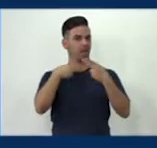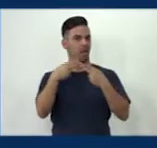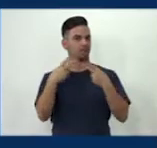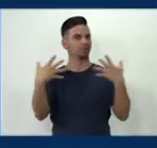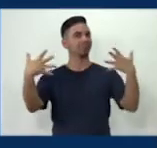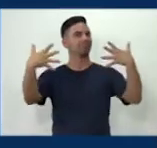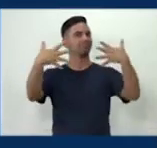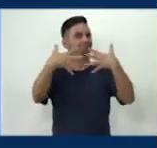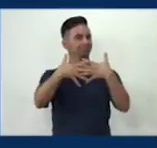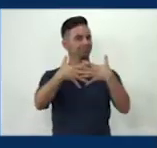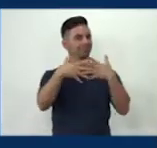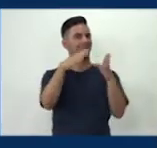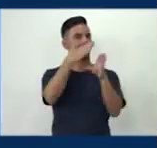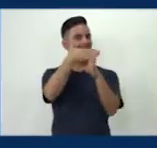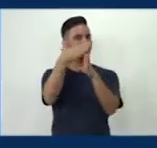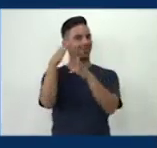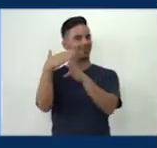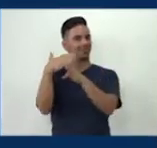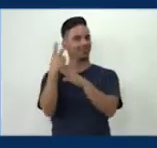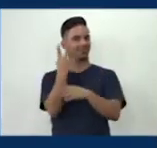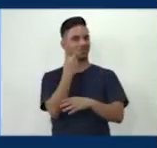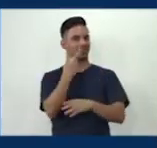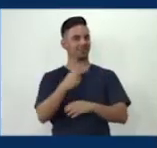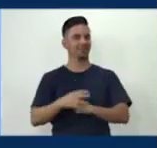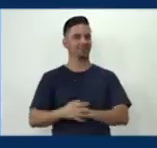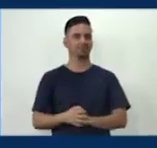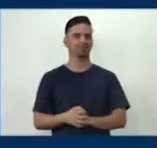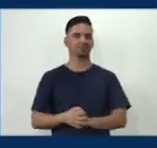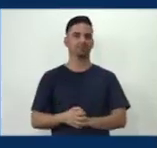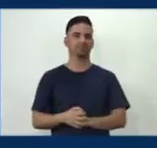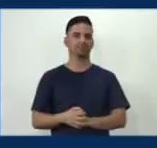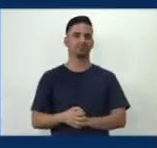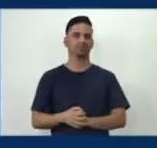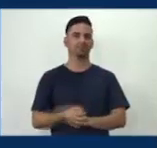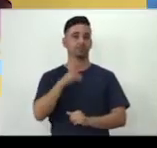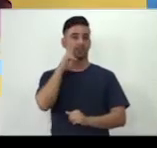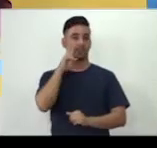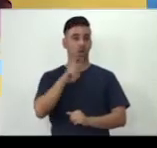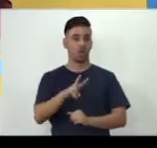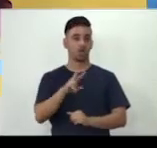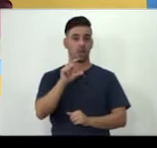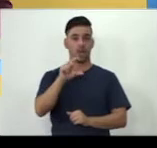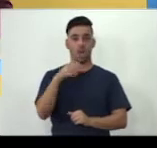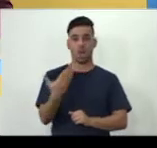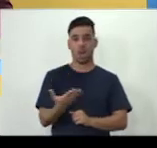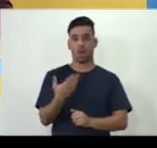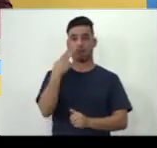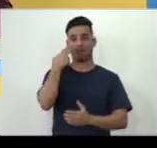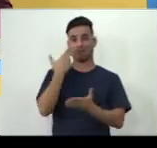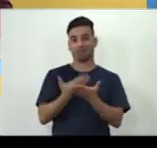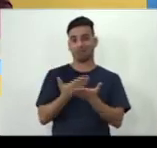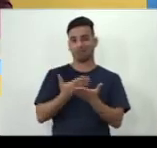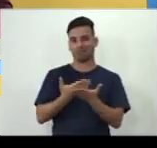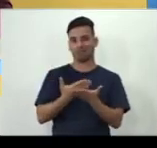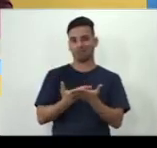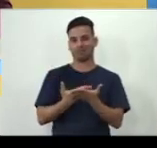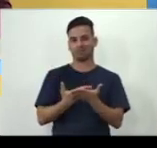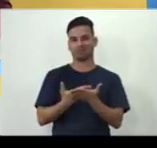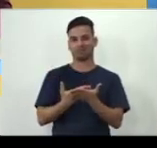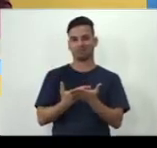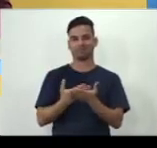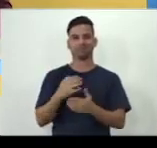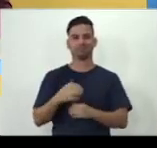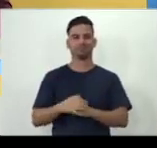sur. Se atraen porque polos magnéticos diferentes se atraen. Y vemos cómo se representan las